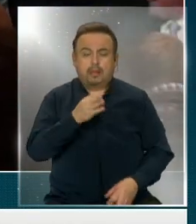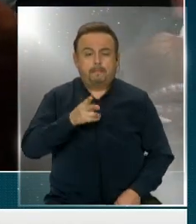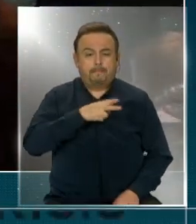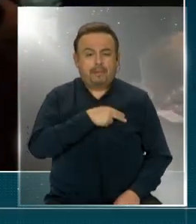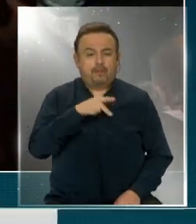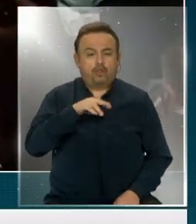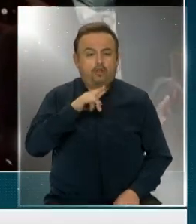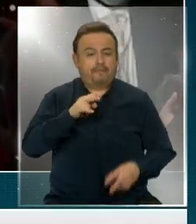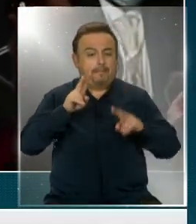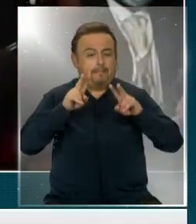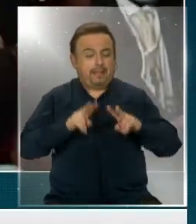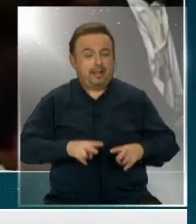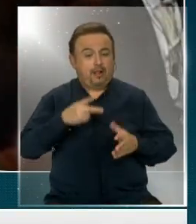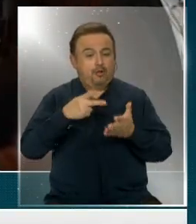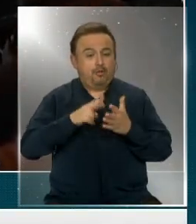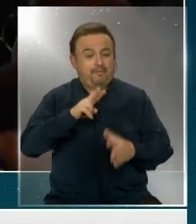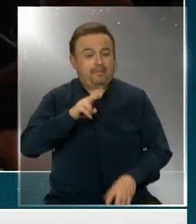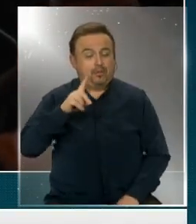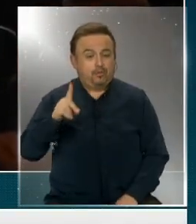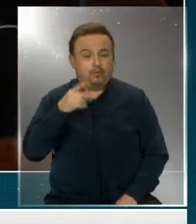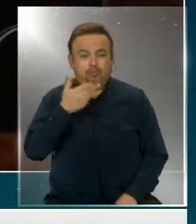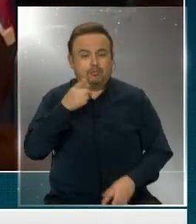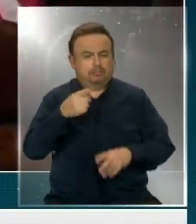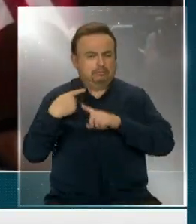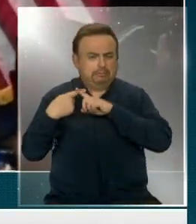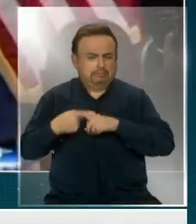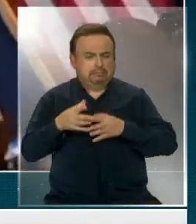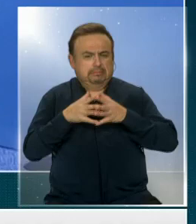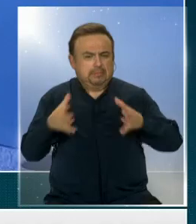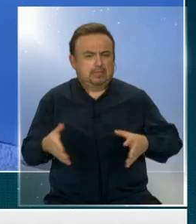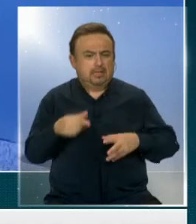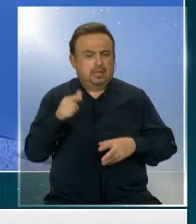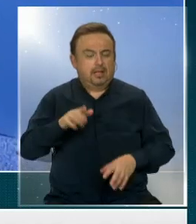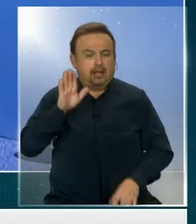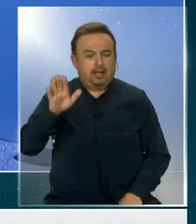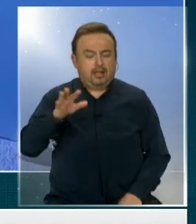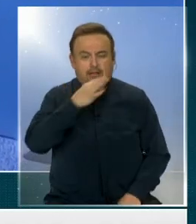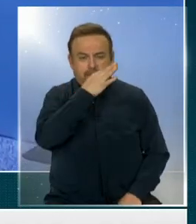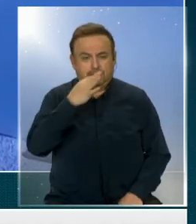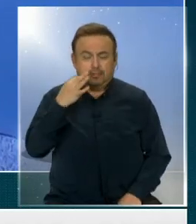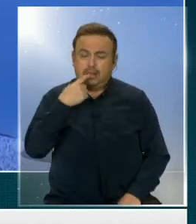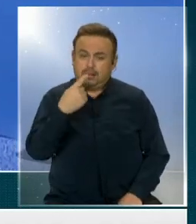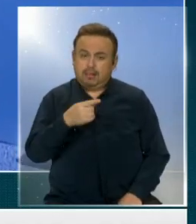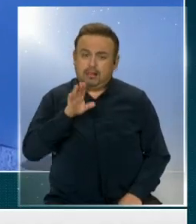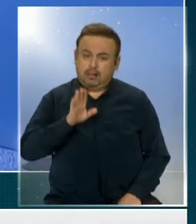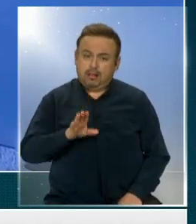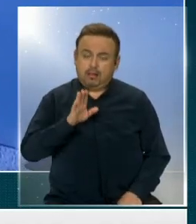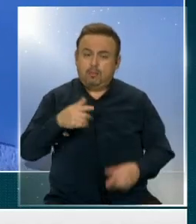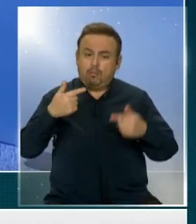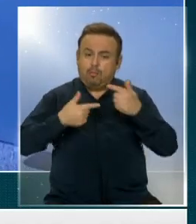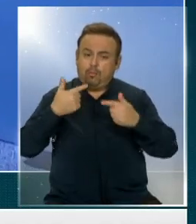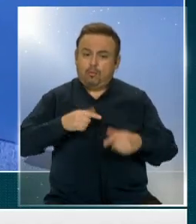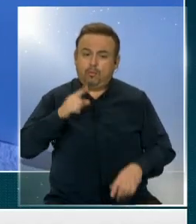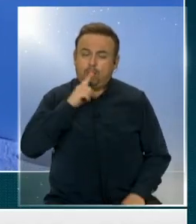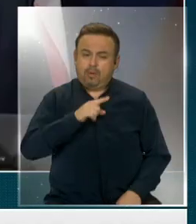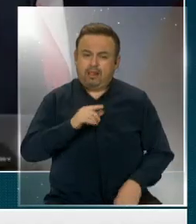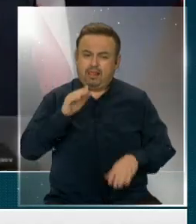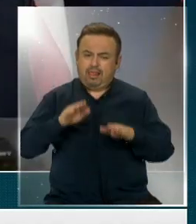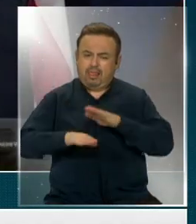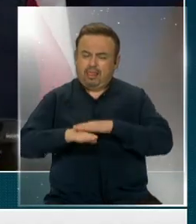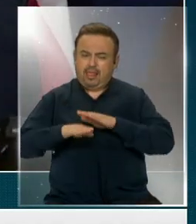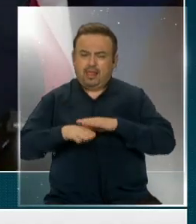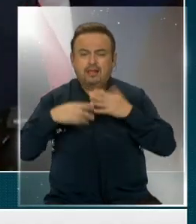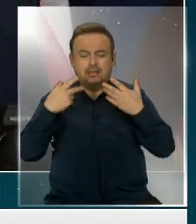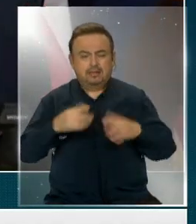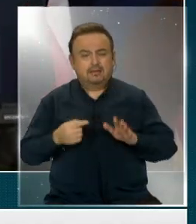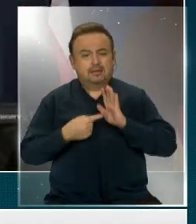Premio Nobel de la Paz 2021 por sus esfuerzos en el Medio Oriente. Hay que decir, eso sí, que se trata de un político de ultraderecha que ya